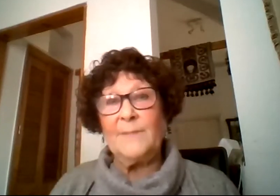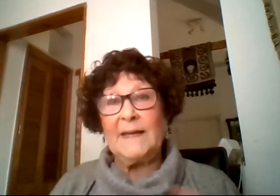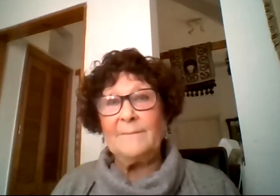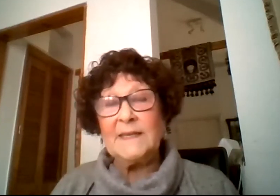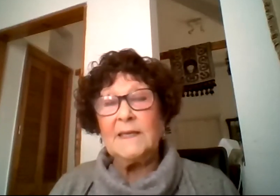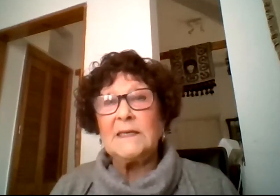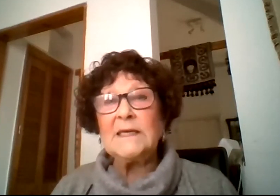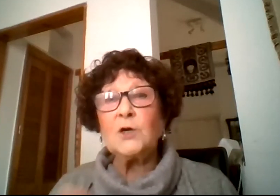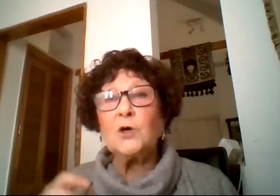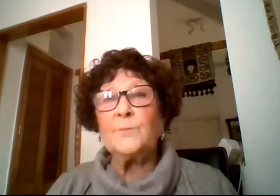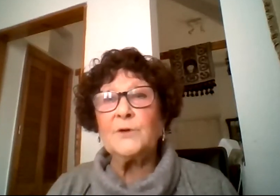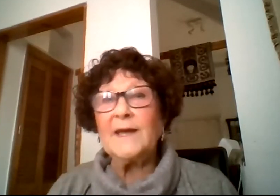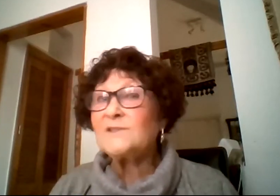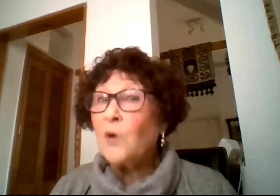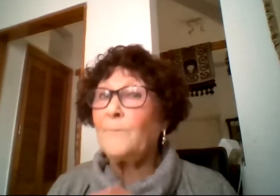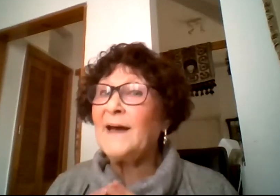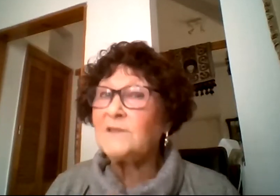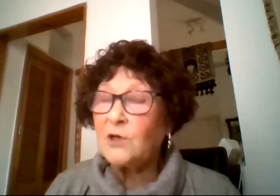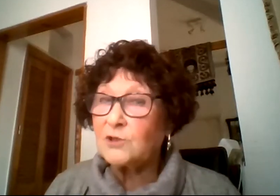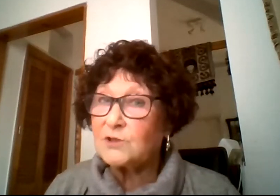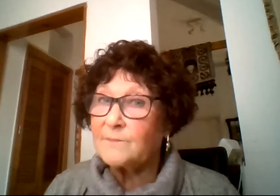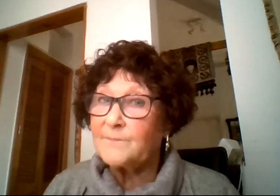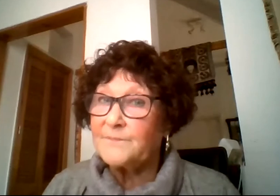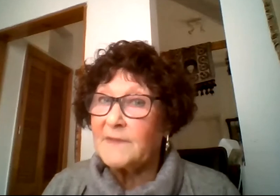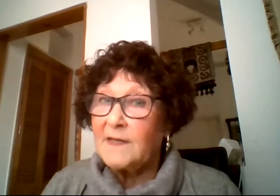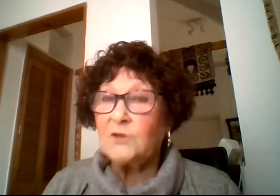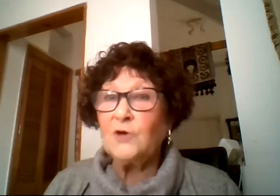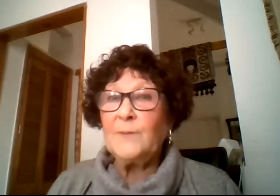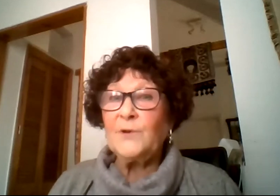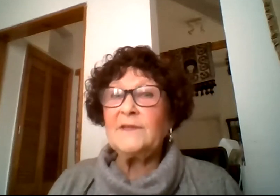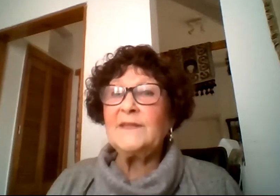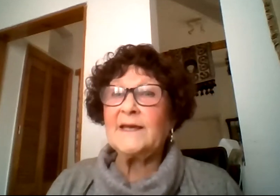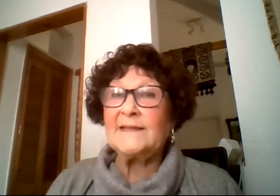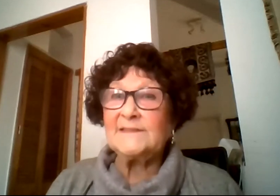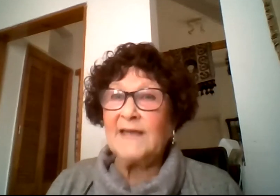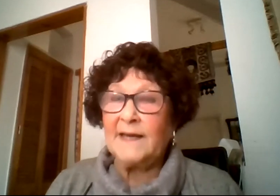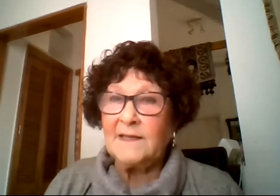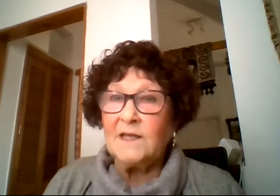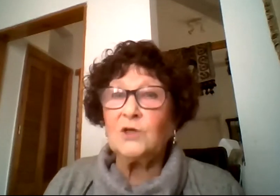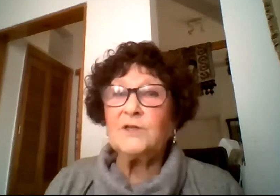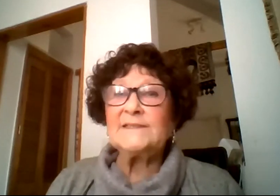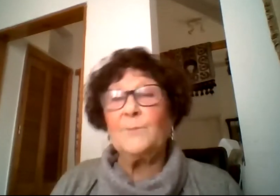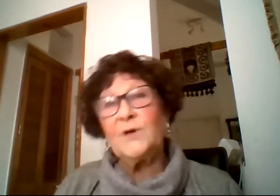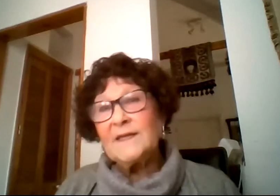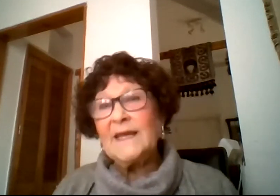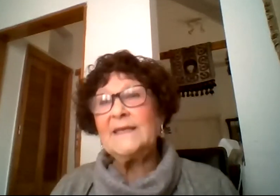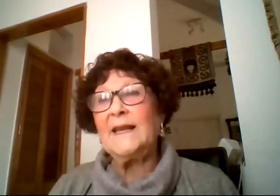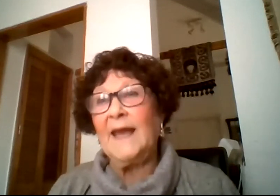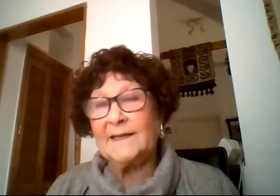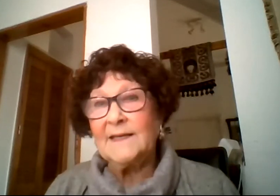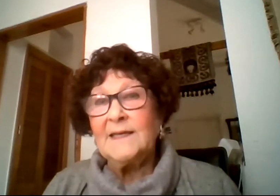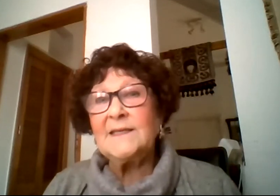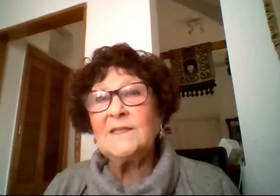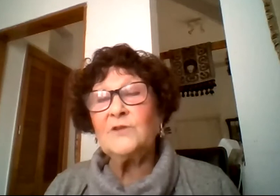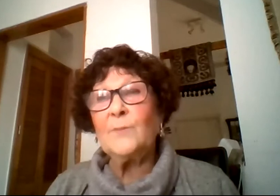Entonces, para mí, incorporar esos patios donde pueden descansar, donde se pueden